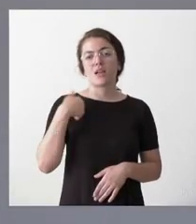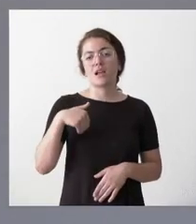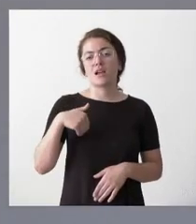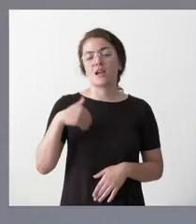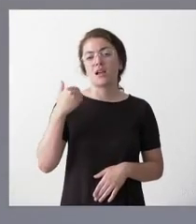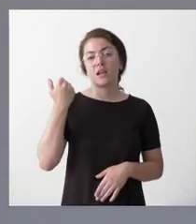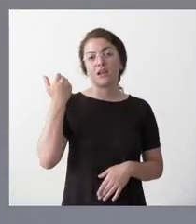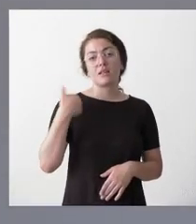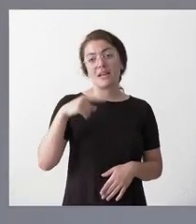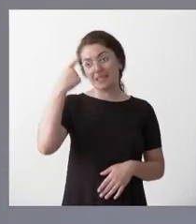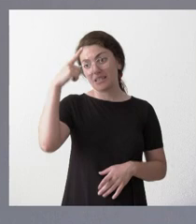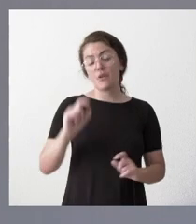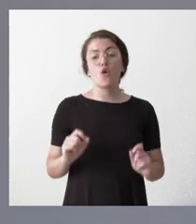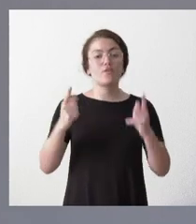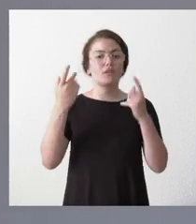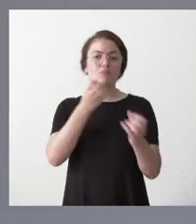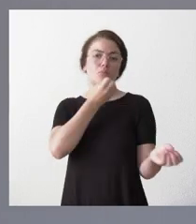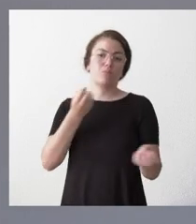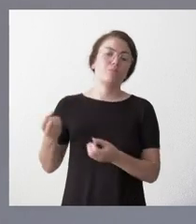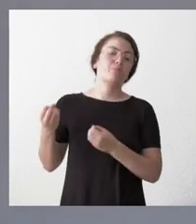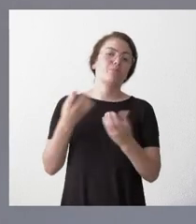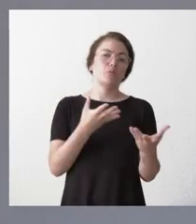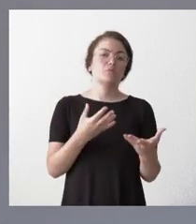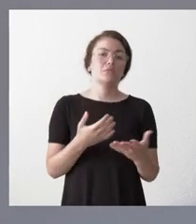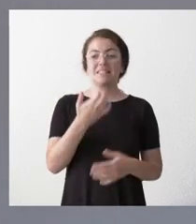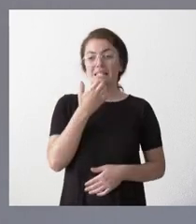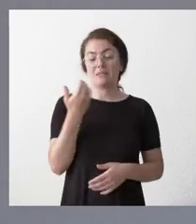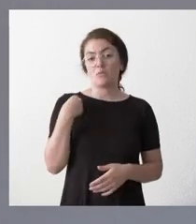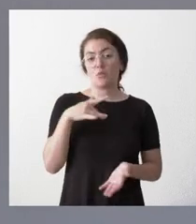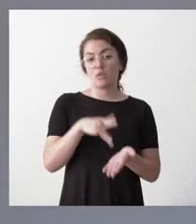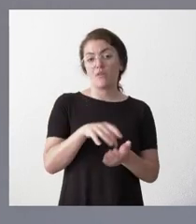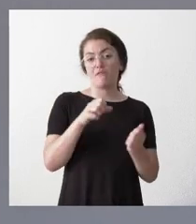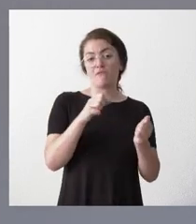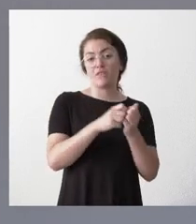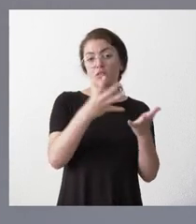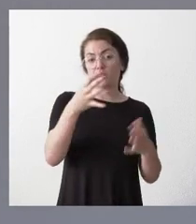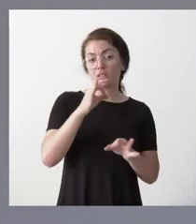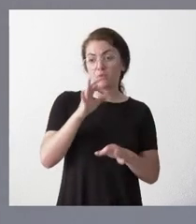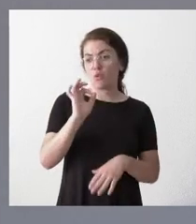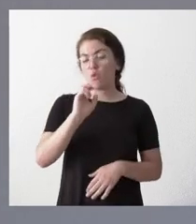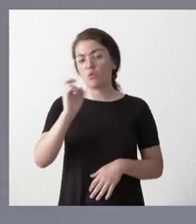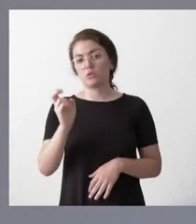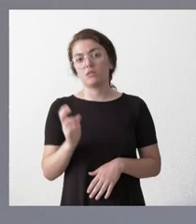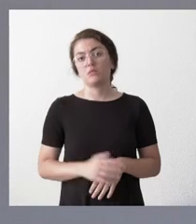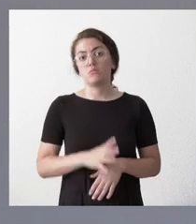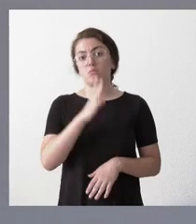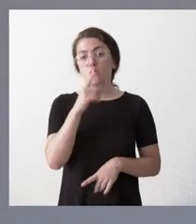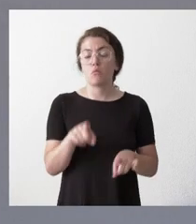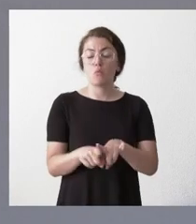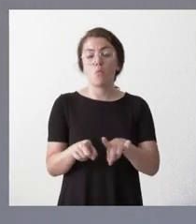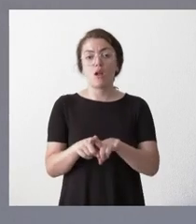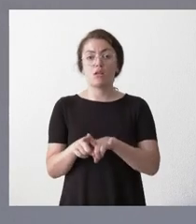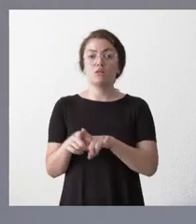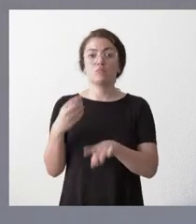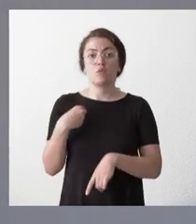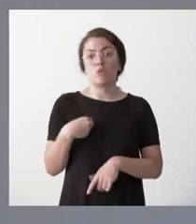la oficialidad, les comunicaremos si es esa que dice usted otra distinta. Tenga ustedes que en cuenta que no solamente es una voluntad del deseo de lo que plantea